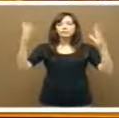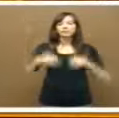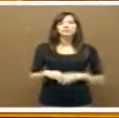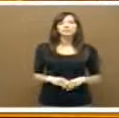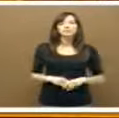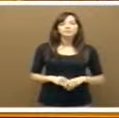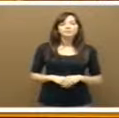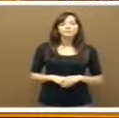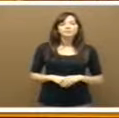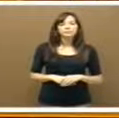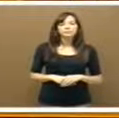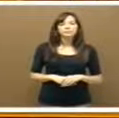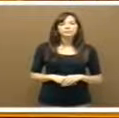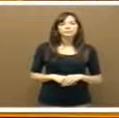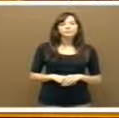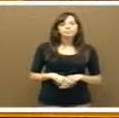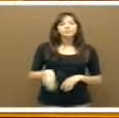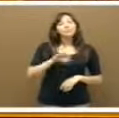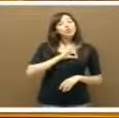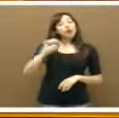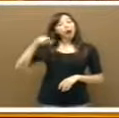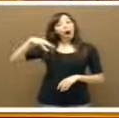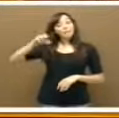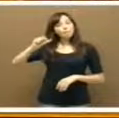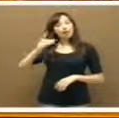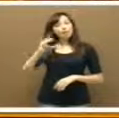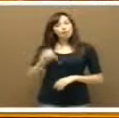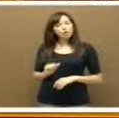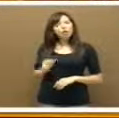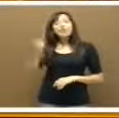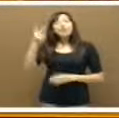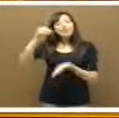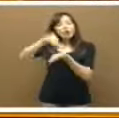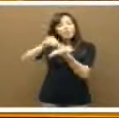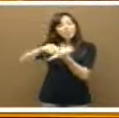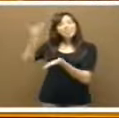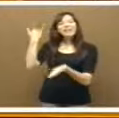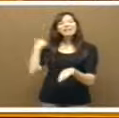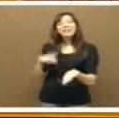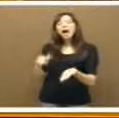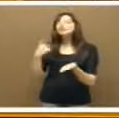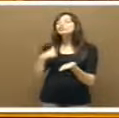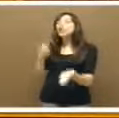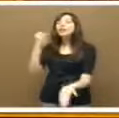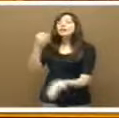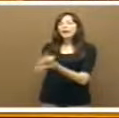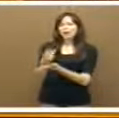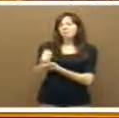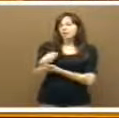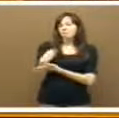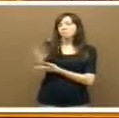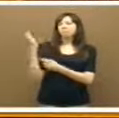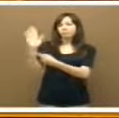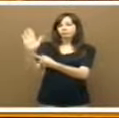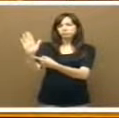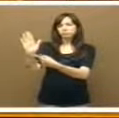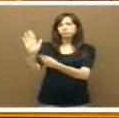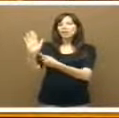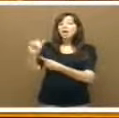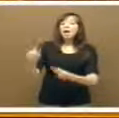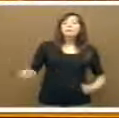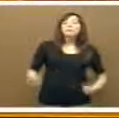Señor, señor amado, es la segunda vez que le lanzo este reto. La primera vez ni me